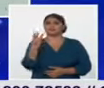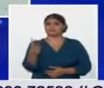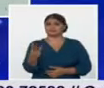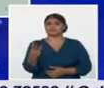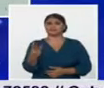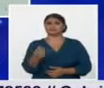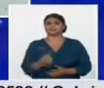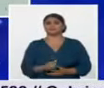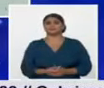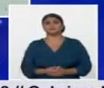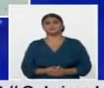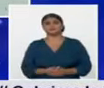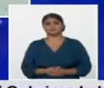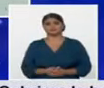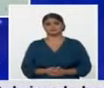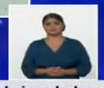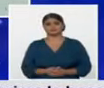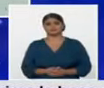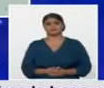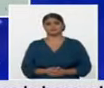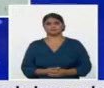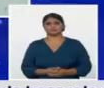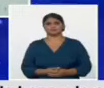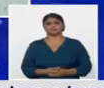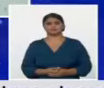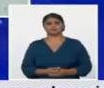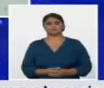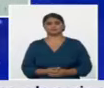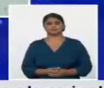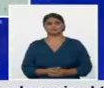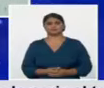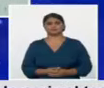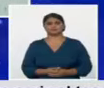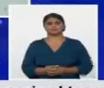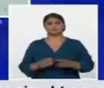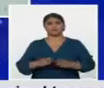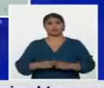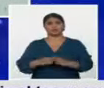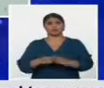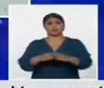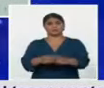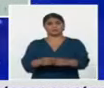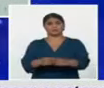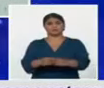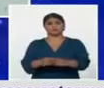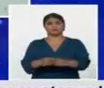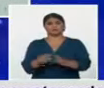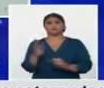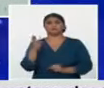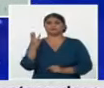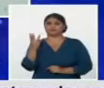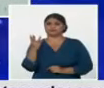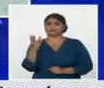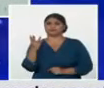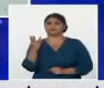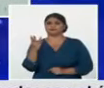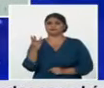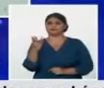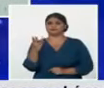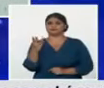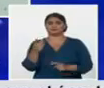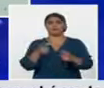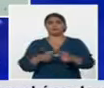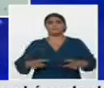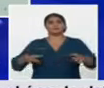cubanos procedentes de Rusia. En Granma se confirman 3 casos importados, Bartolomé